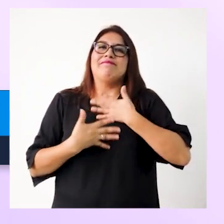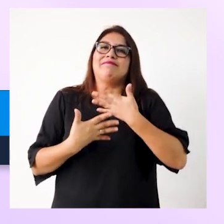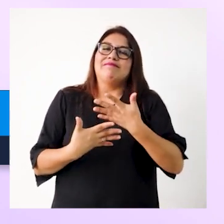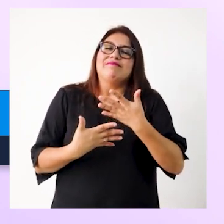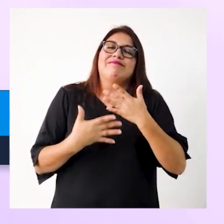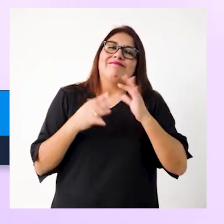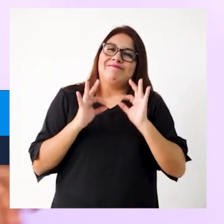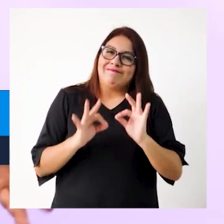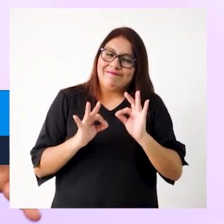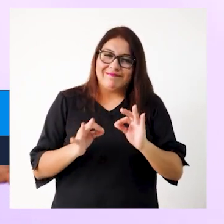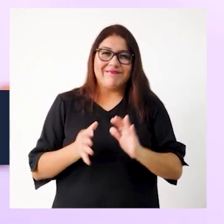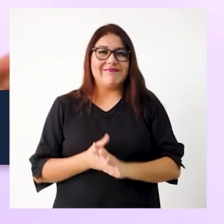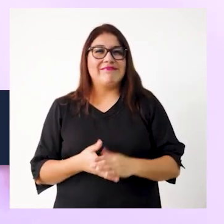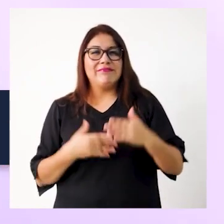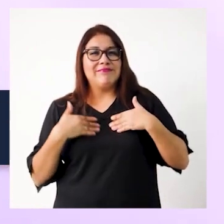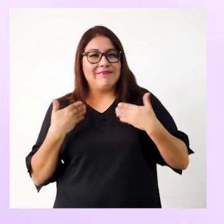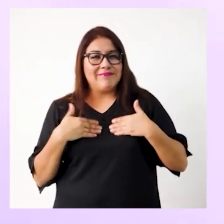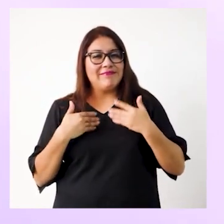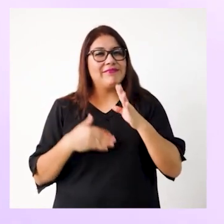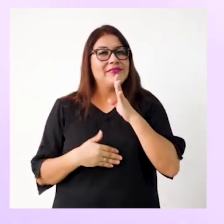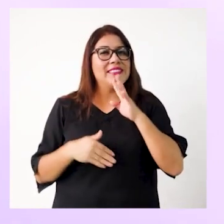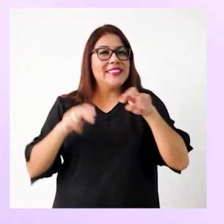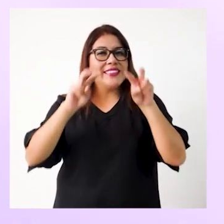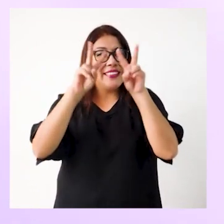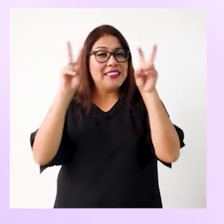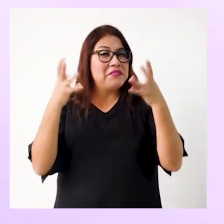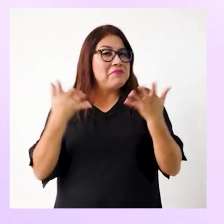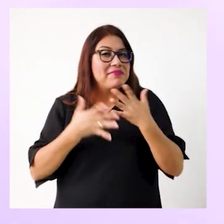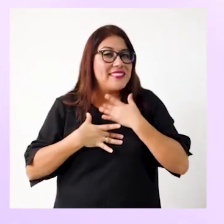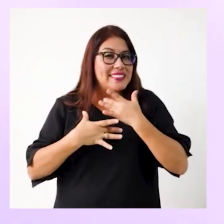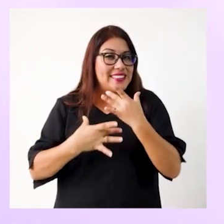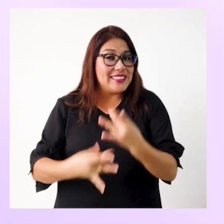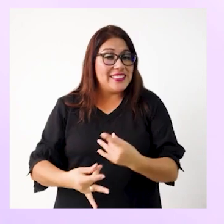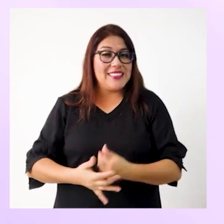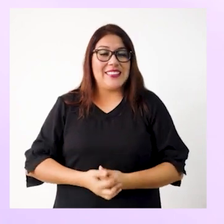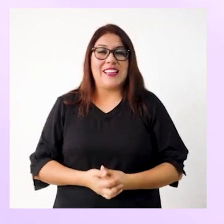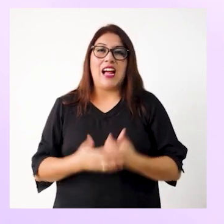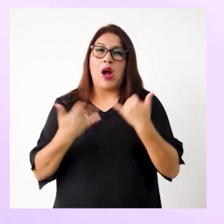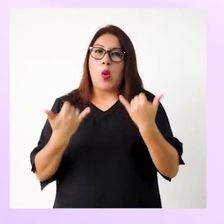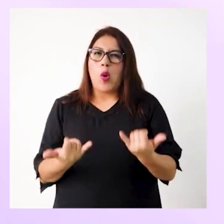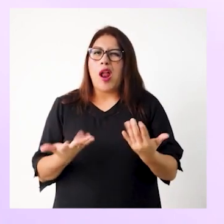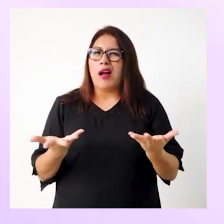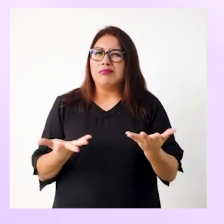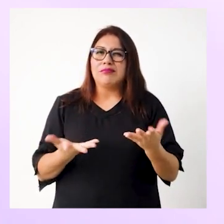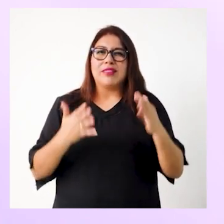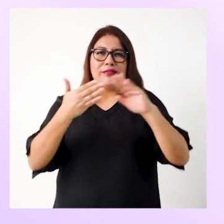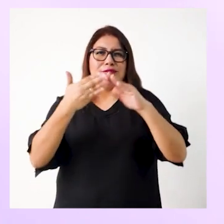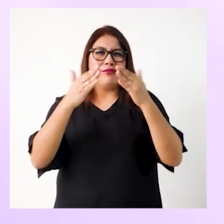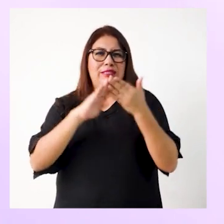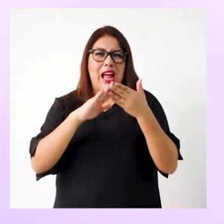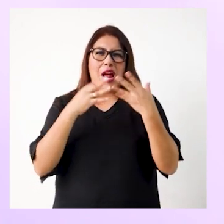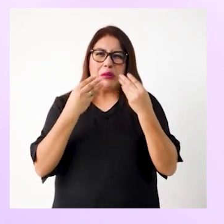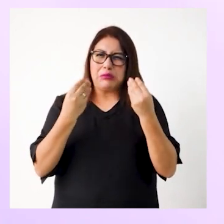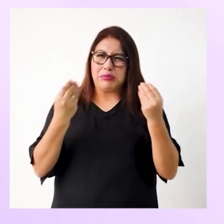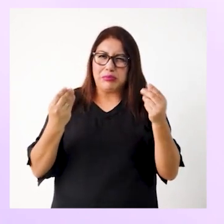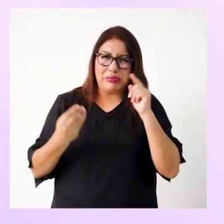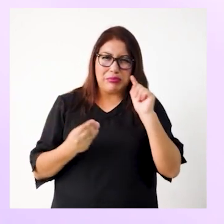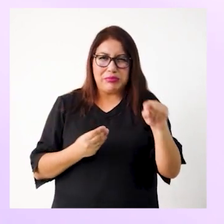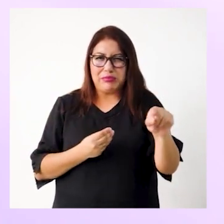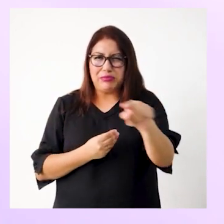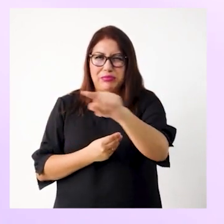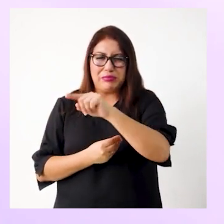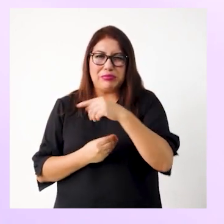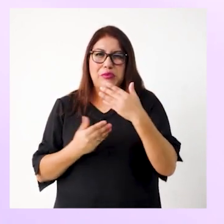este lugar. Y muy contento de conversar sobre los temas que nos interesan, ¿no? Sobre todo desde una asociación como ASPEP, que es una asociación